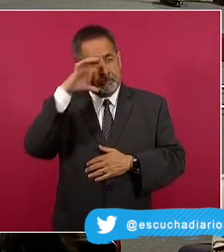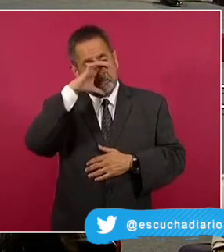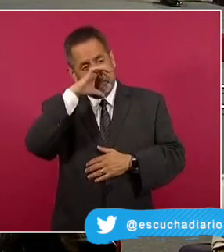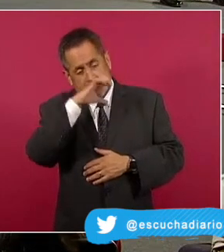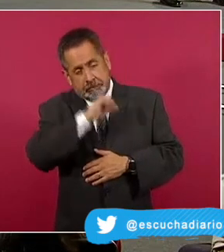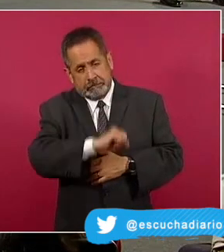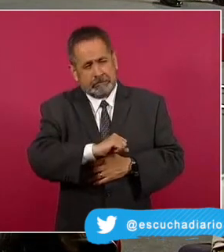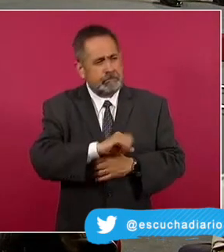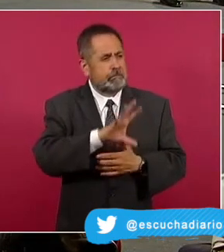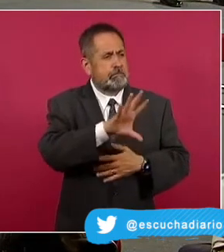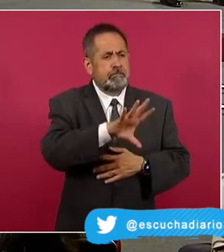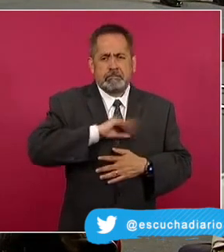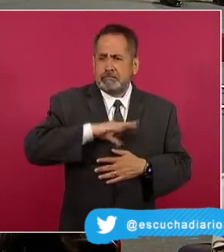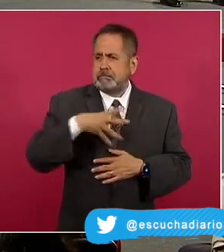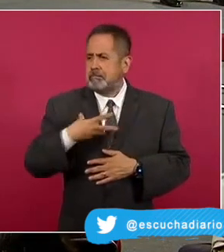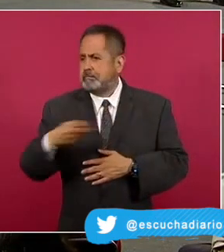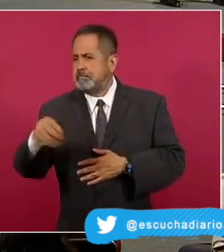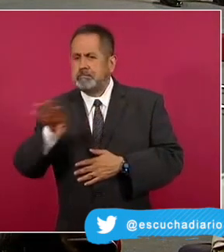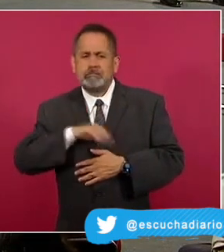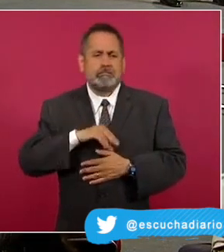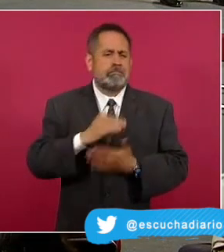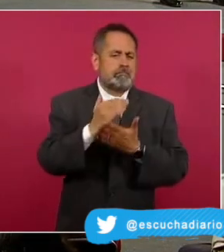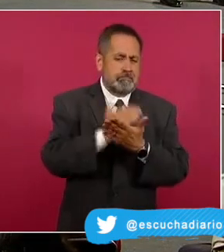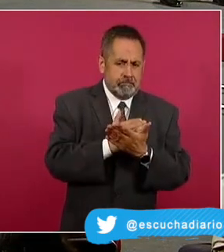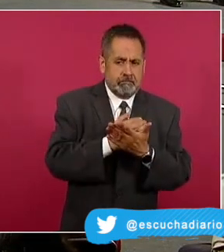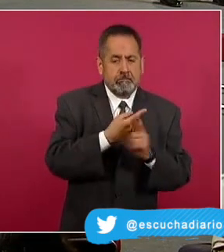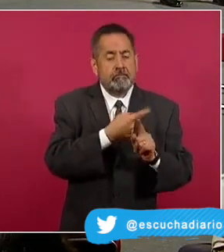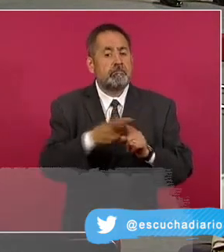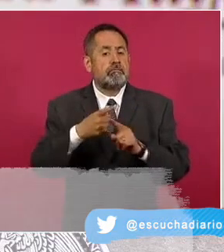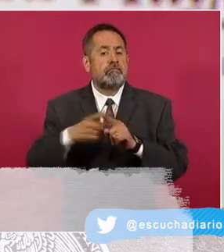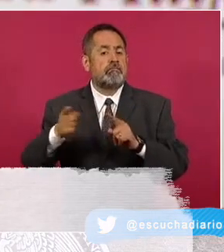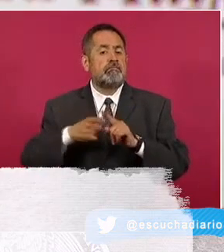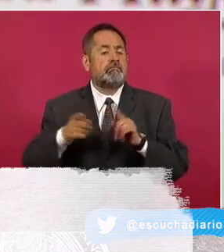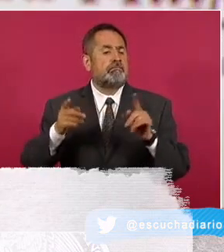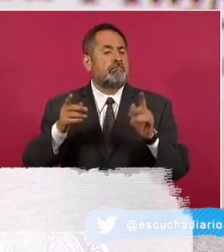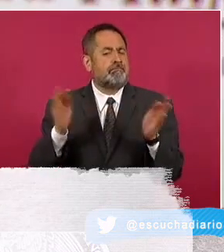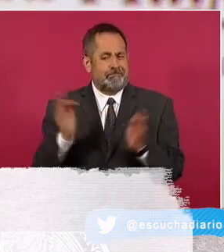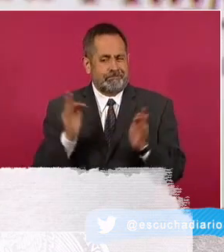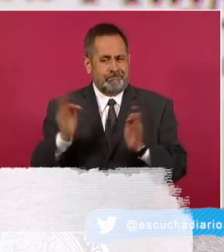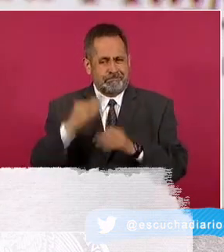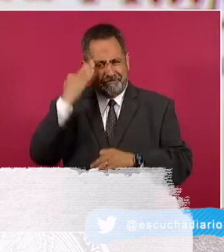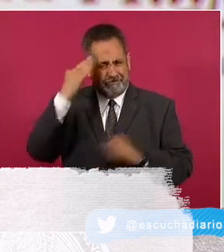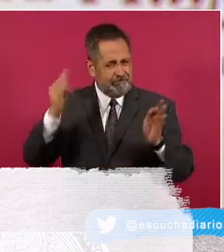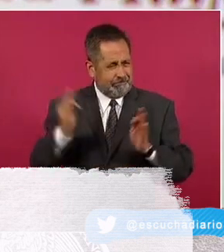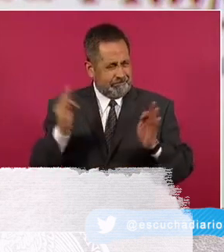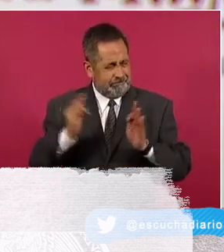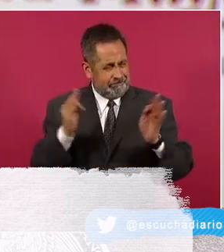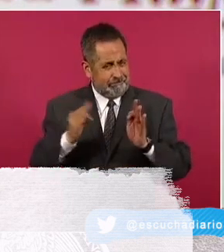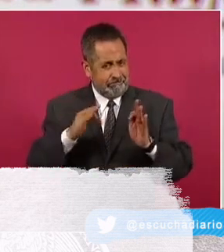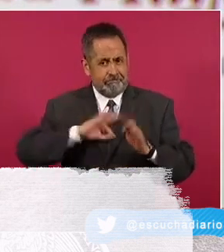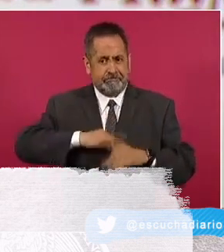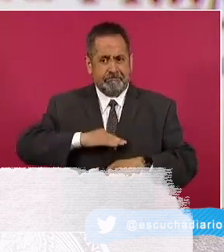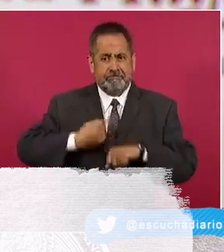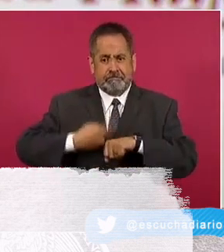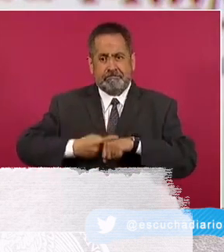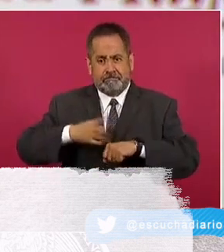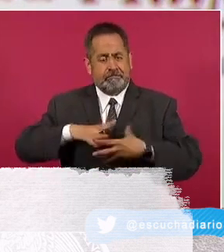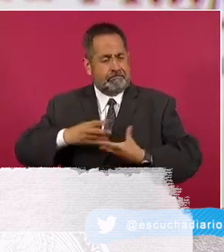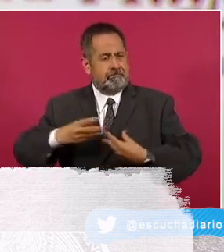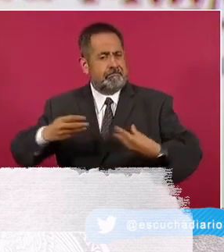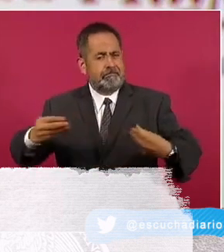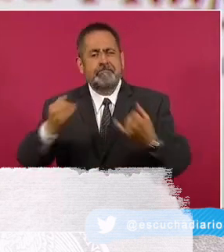anterior. En promedio diario a nivel nacional, fueron 1.055 casos de COVID-19 y 10